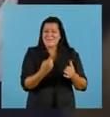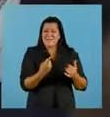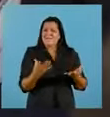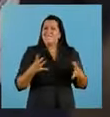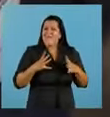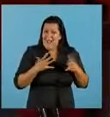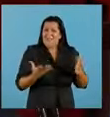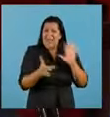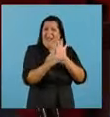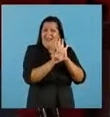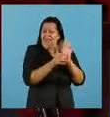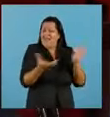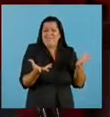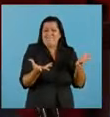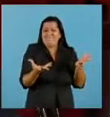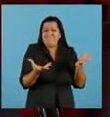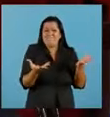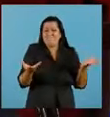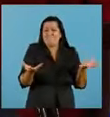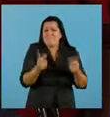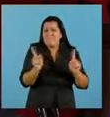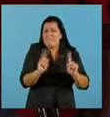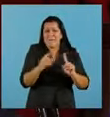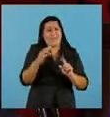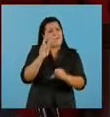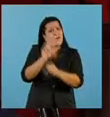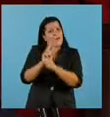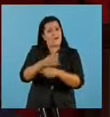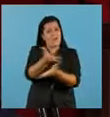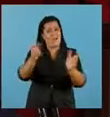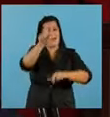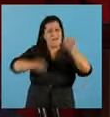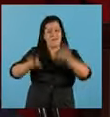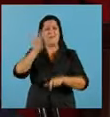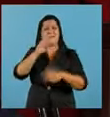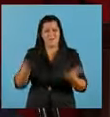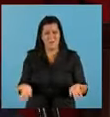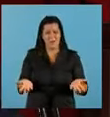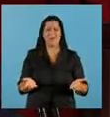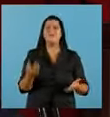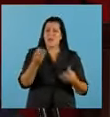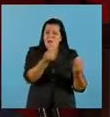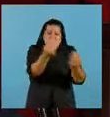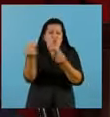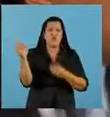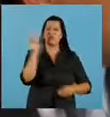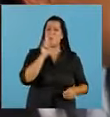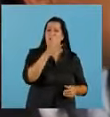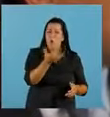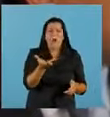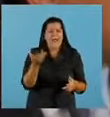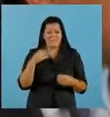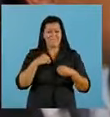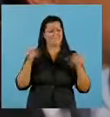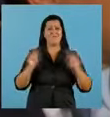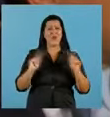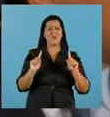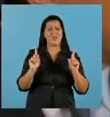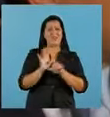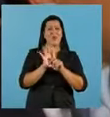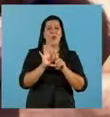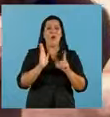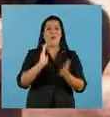resulta la norma desde un criterio preventivo. Está visto que son muchas las mujeres que no se sienten conminadas por